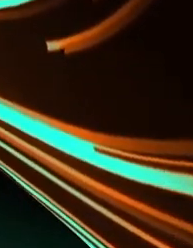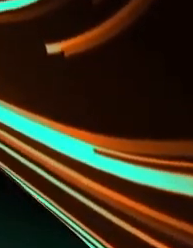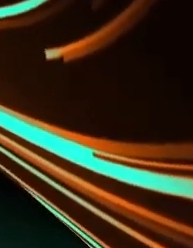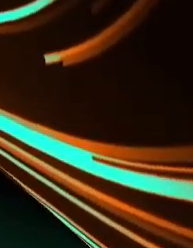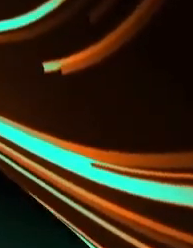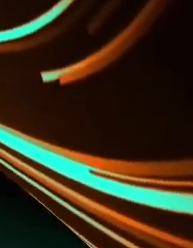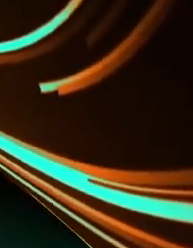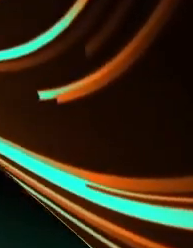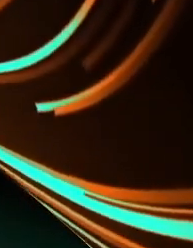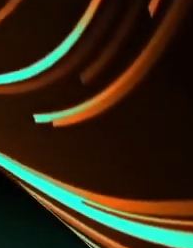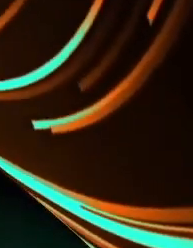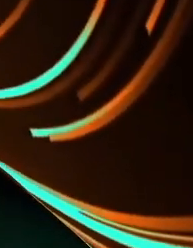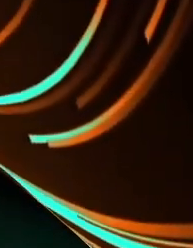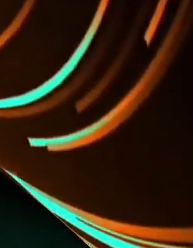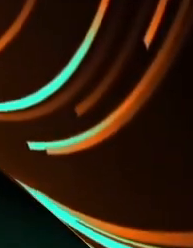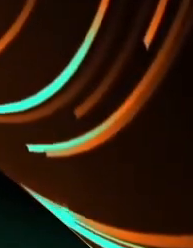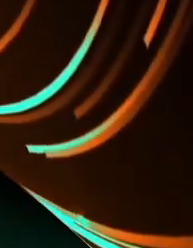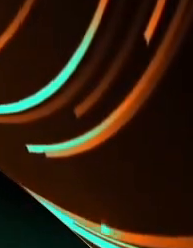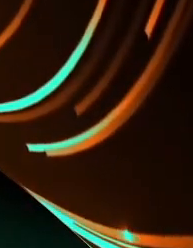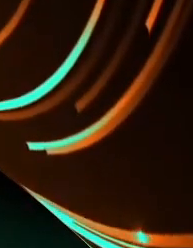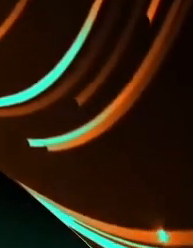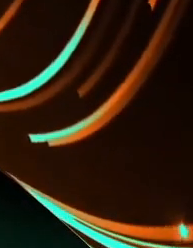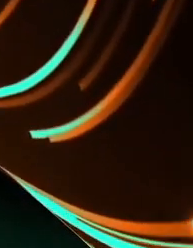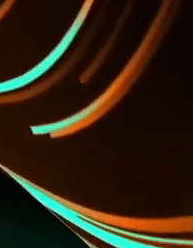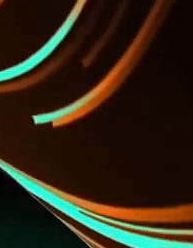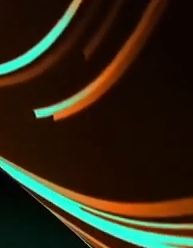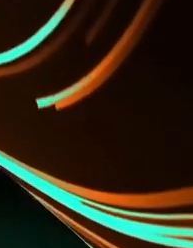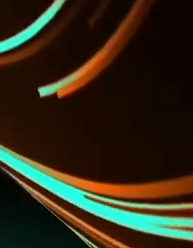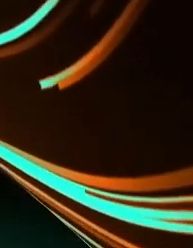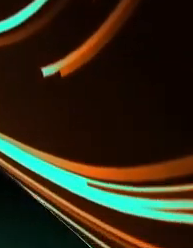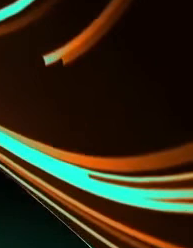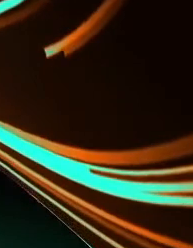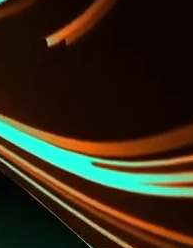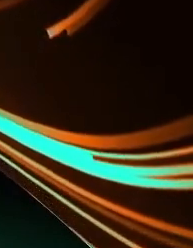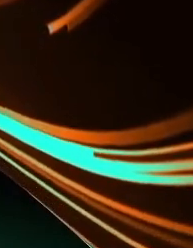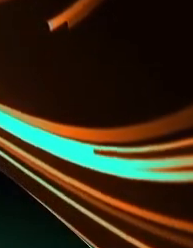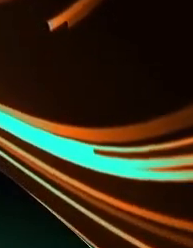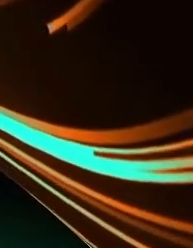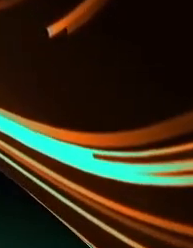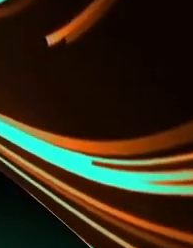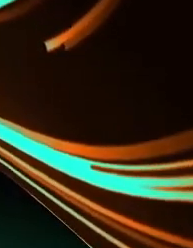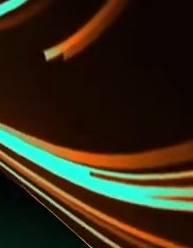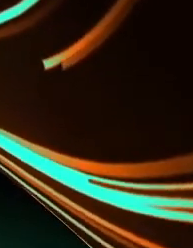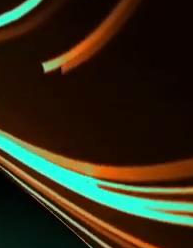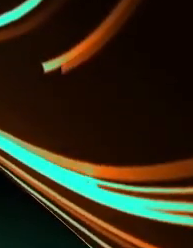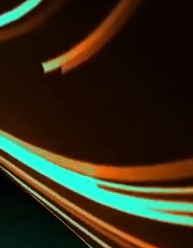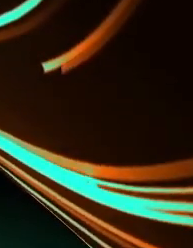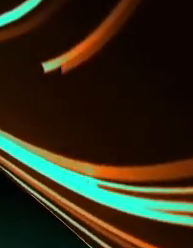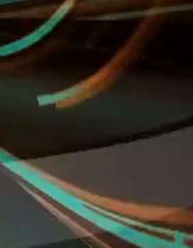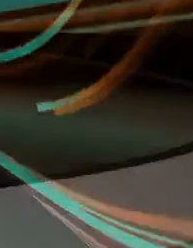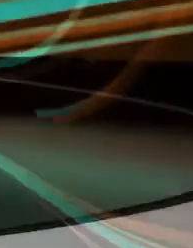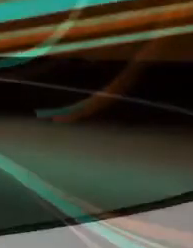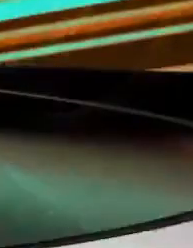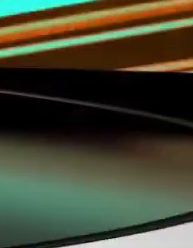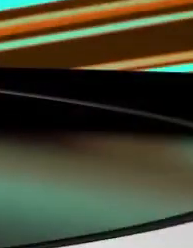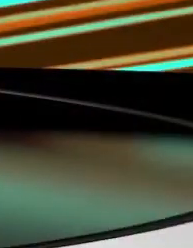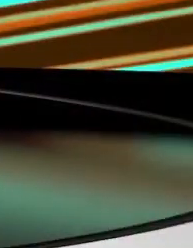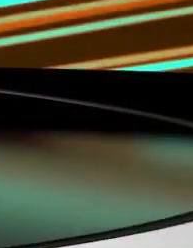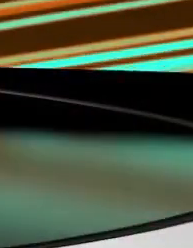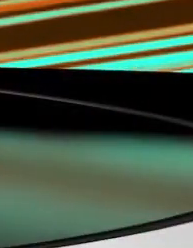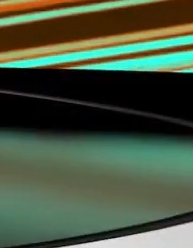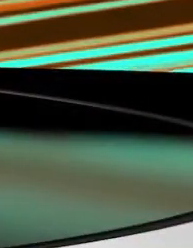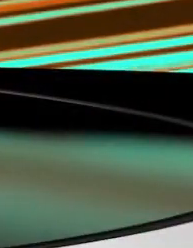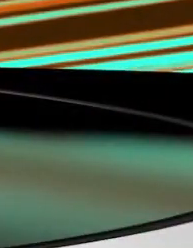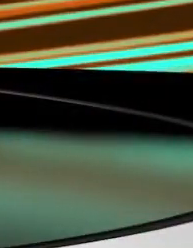para un consumo público va a ser desafiante. Bien, Octavio, muchas gracias. Vamos con la